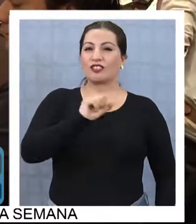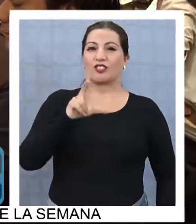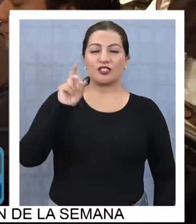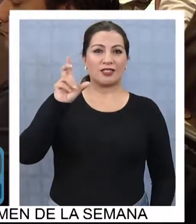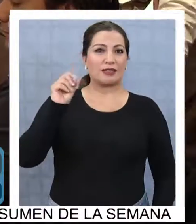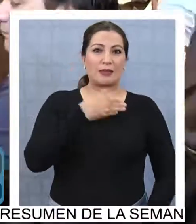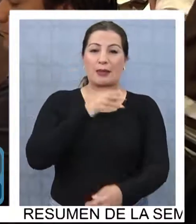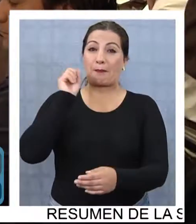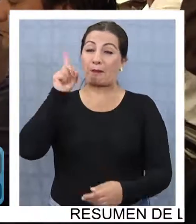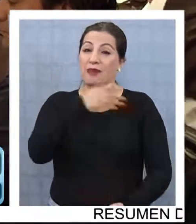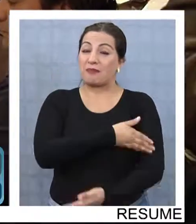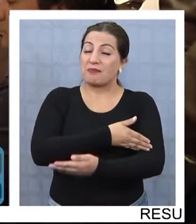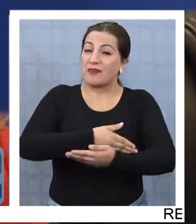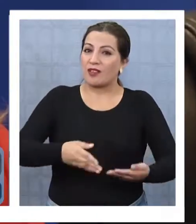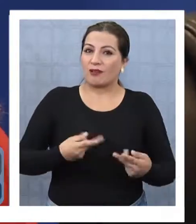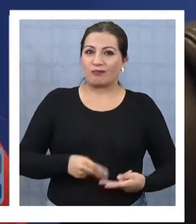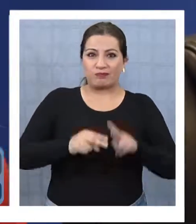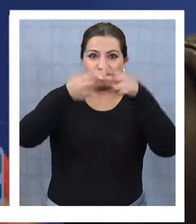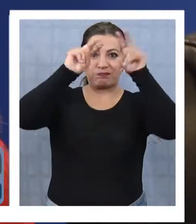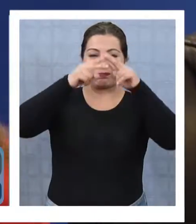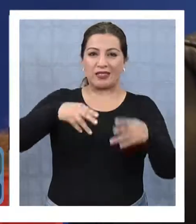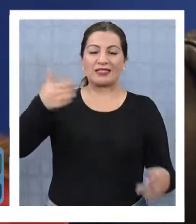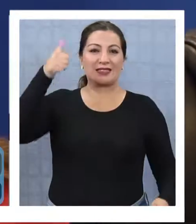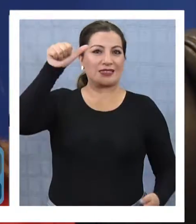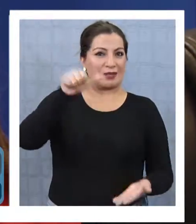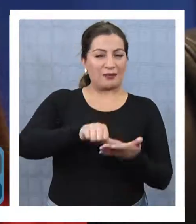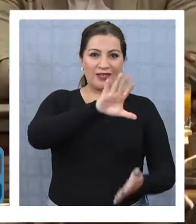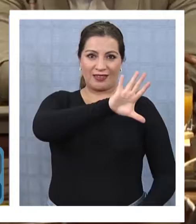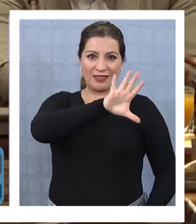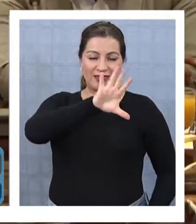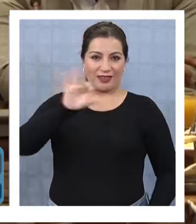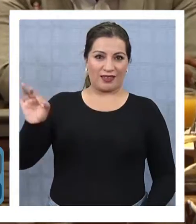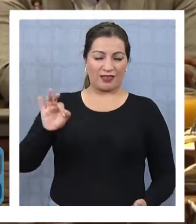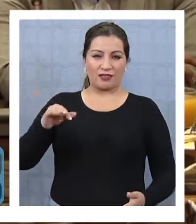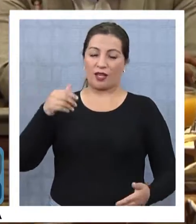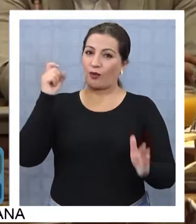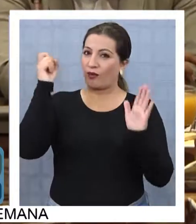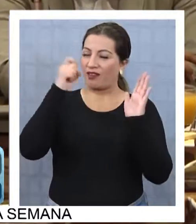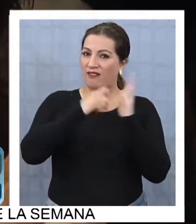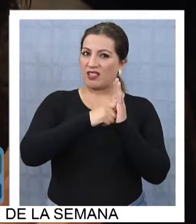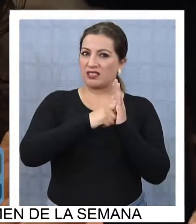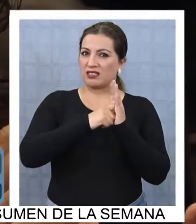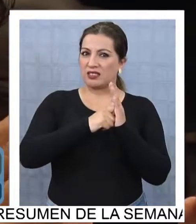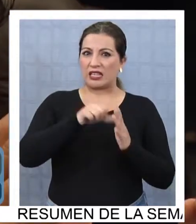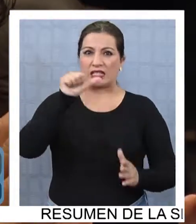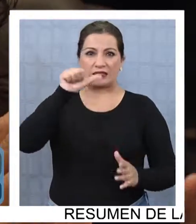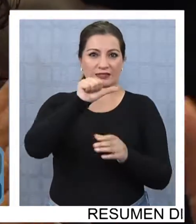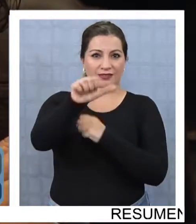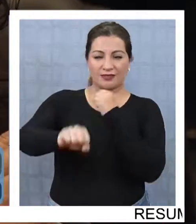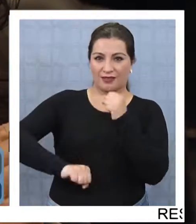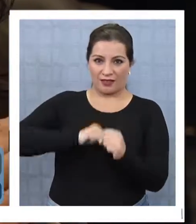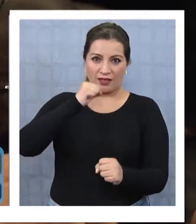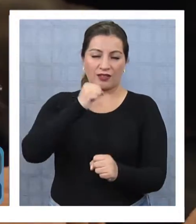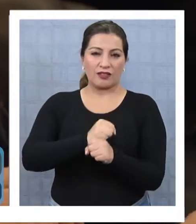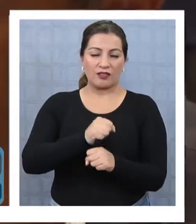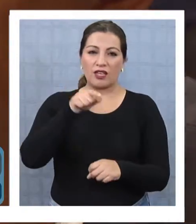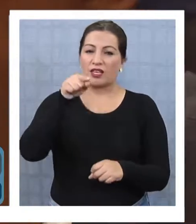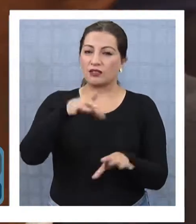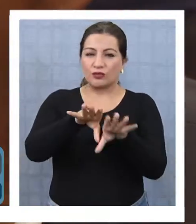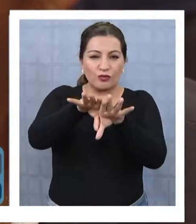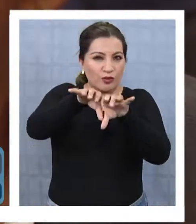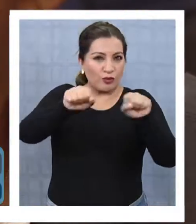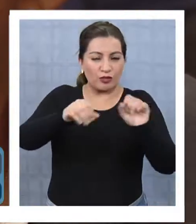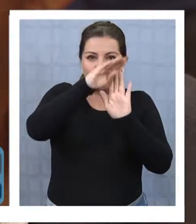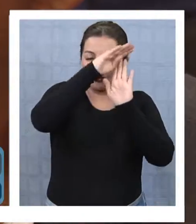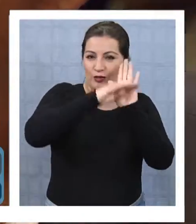280 mil millones de pesos para la construcción de 6.500 viviendas en un plazo estimado de 6 años. Se trata de un convenio